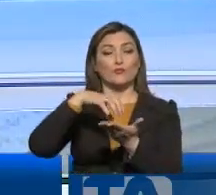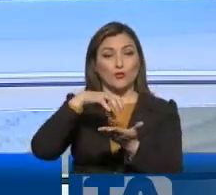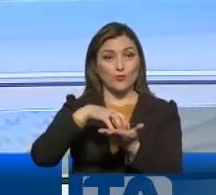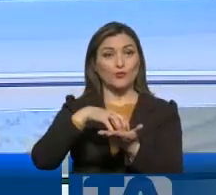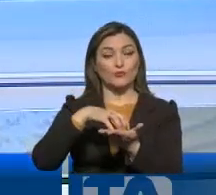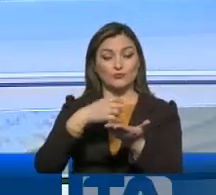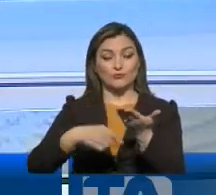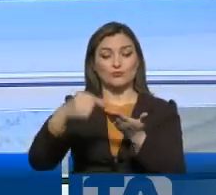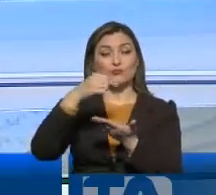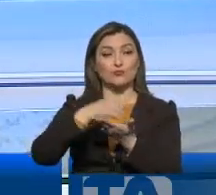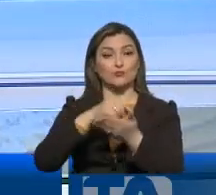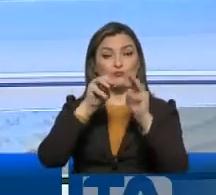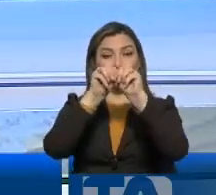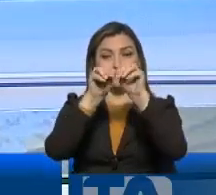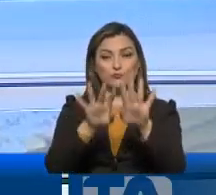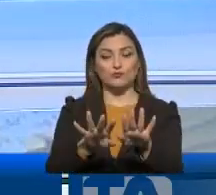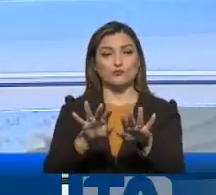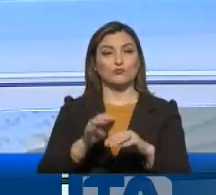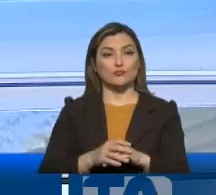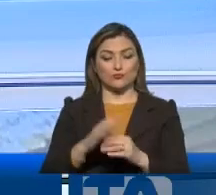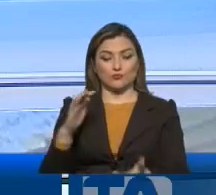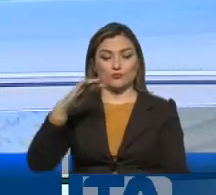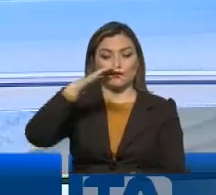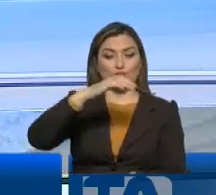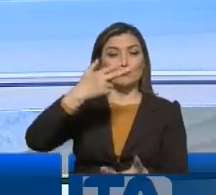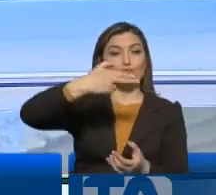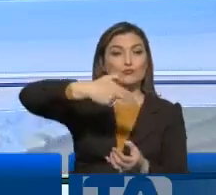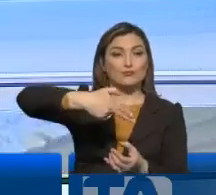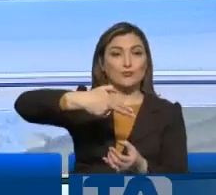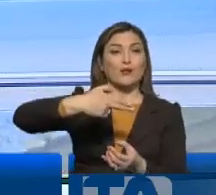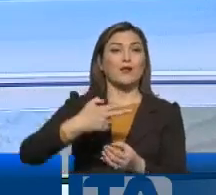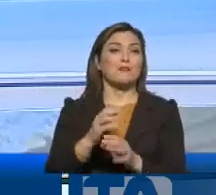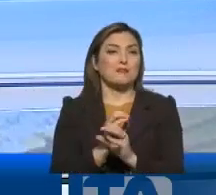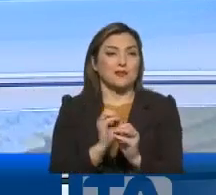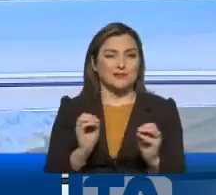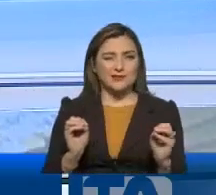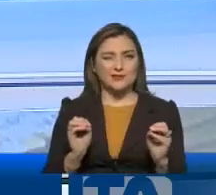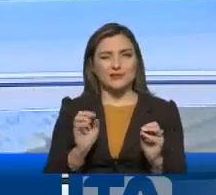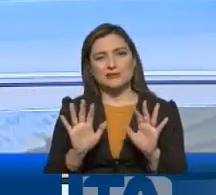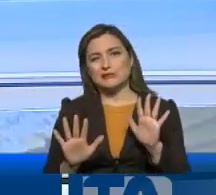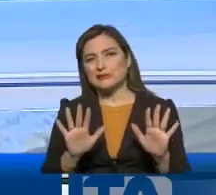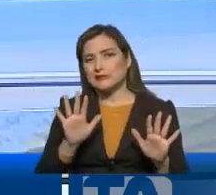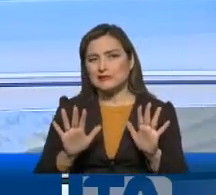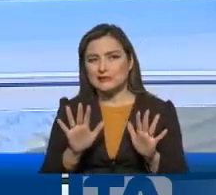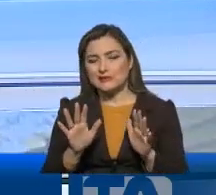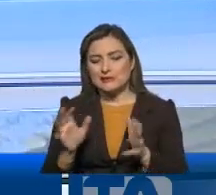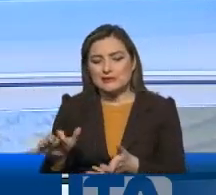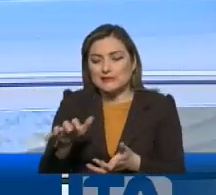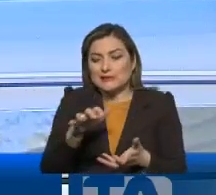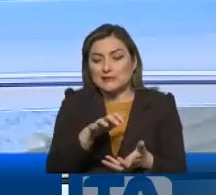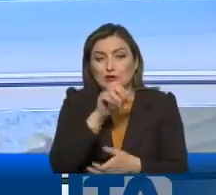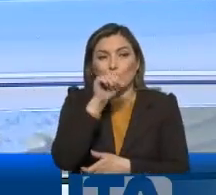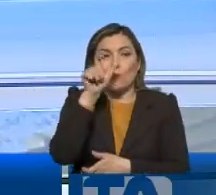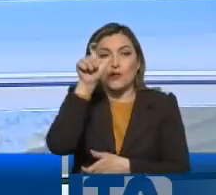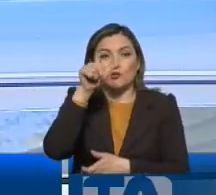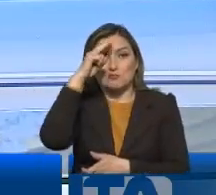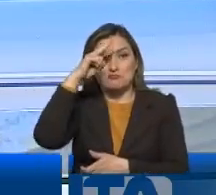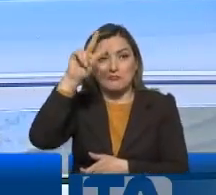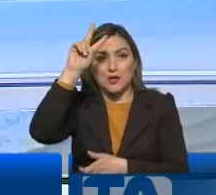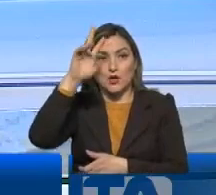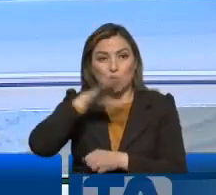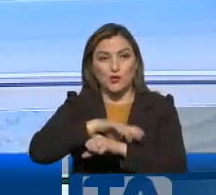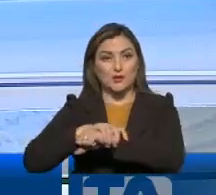canecas de combustible vacías por lo que se presume que iban a ser cargadas con droga un ciudadano mexicano fue detenido